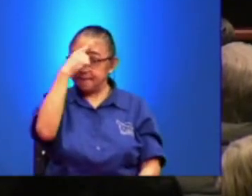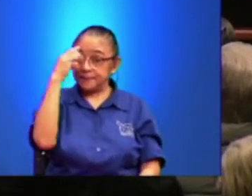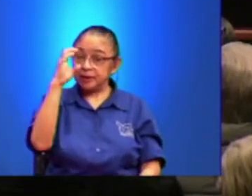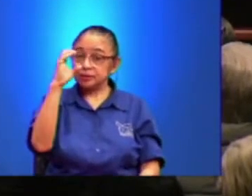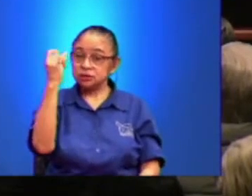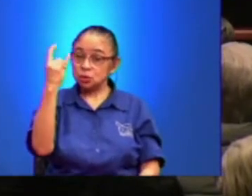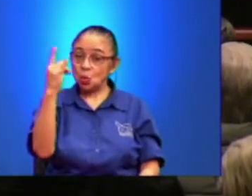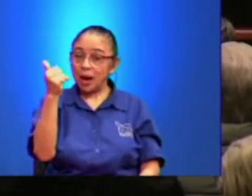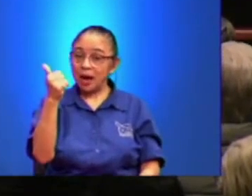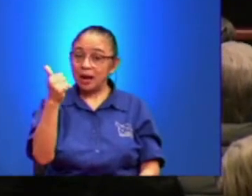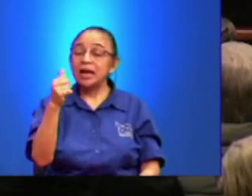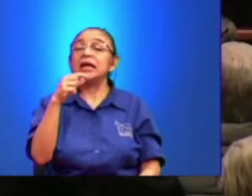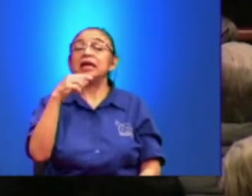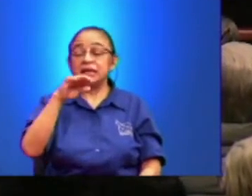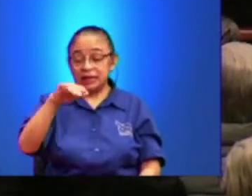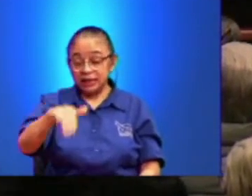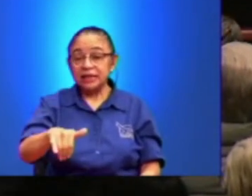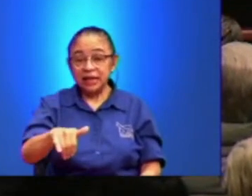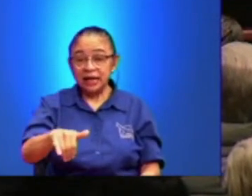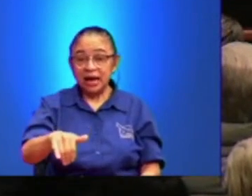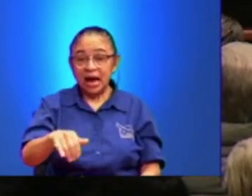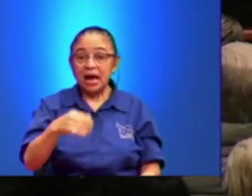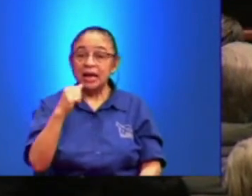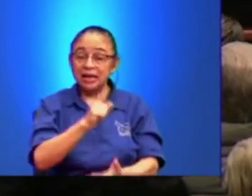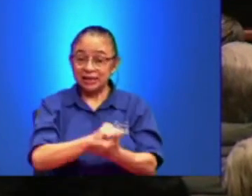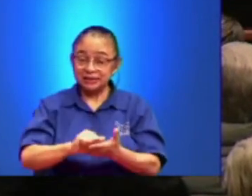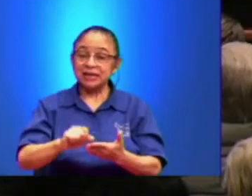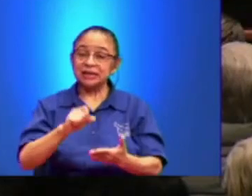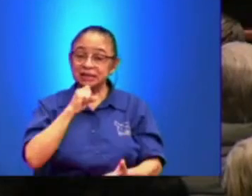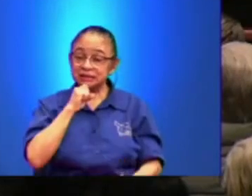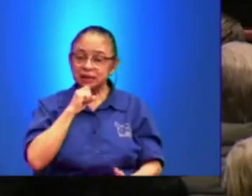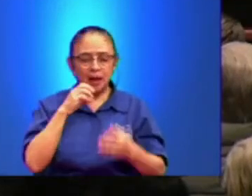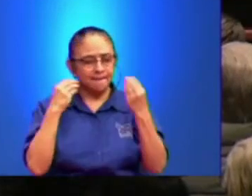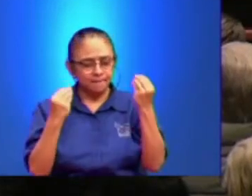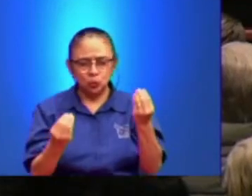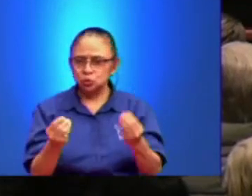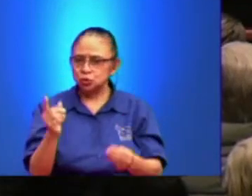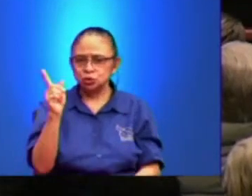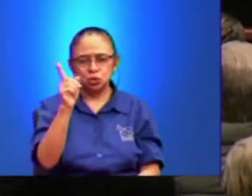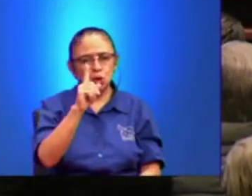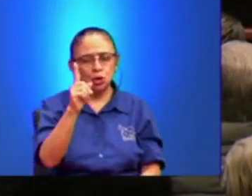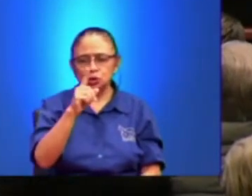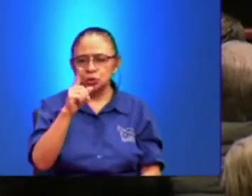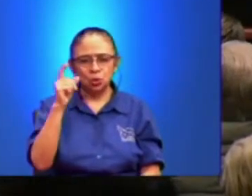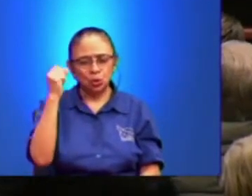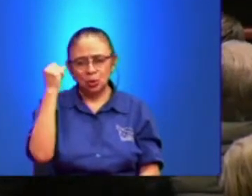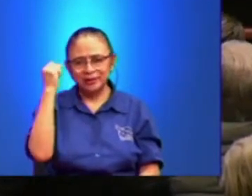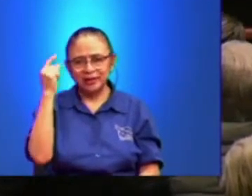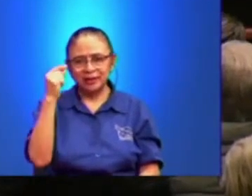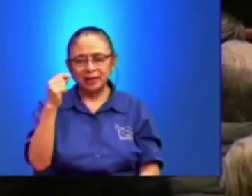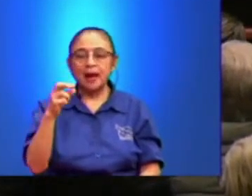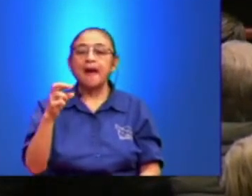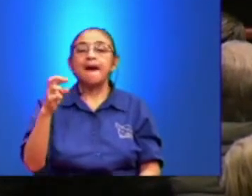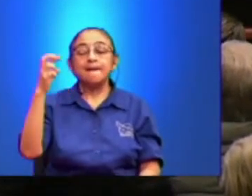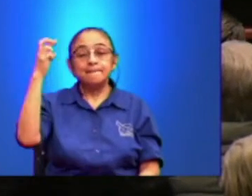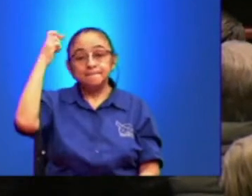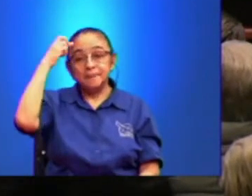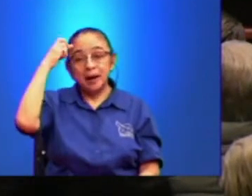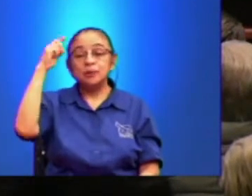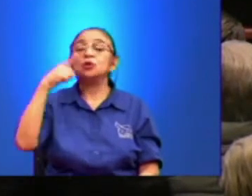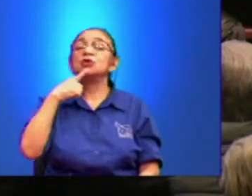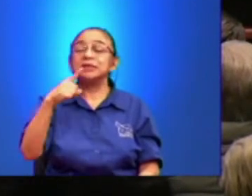que no entienden eso quieren regresar a celebrar la pascua pero el señor la quito y pablo dice